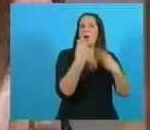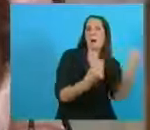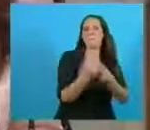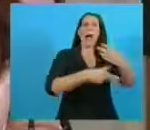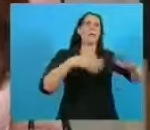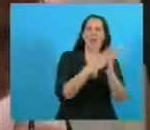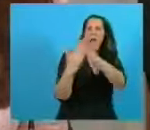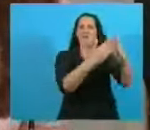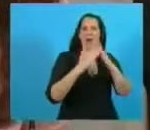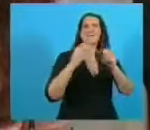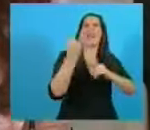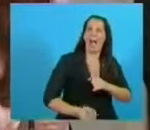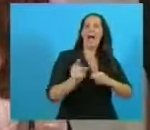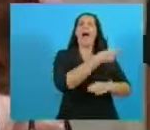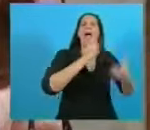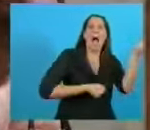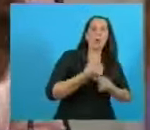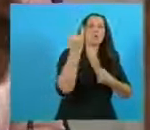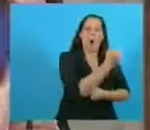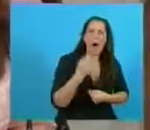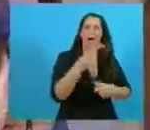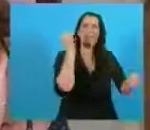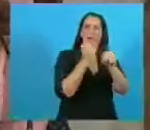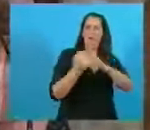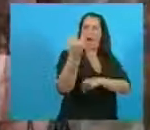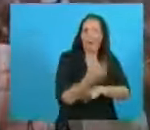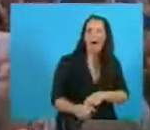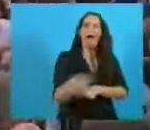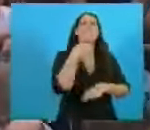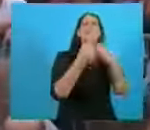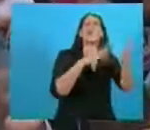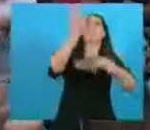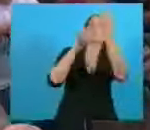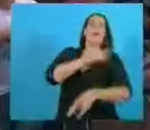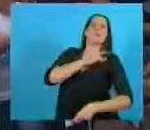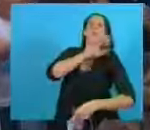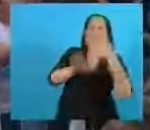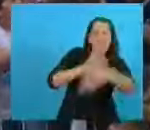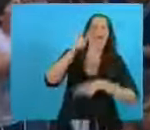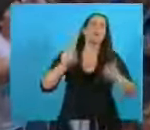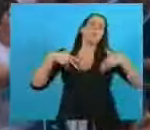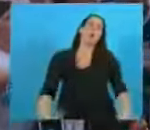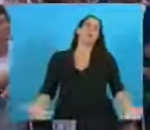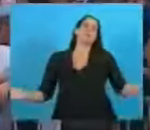casa, que tiene auto, que tiene trabajo, que sus hijos van a la universidad y al estudio. Por